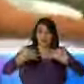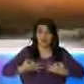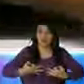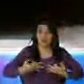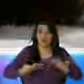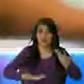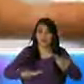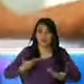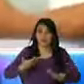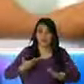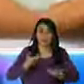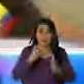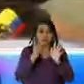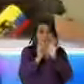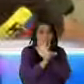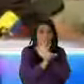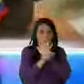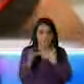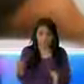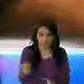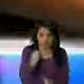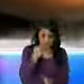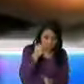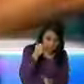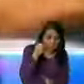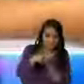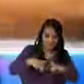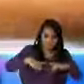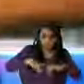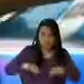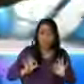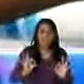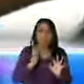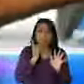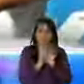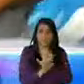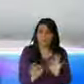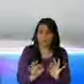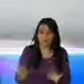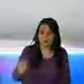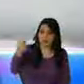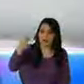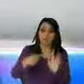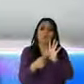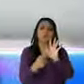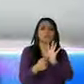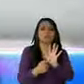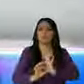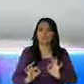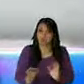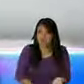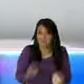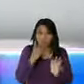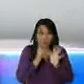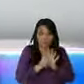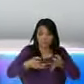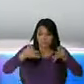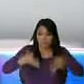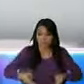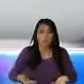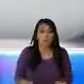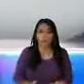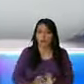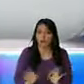ningún tipo de denuncia respecto al hallazgo de material electoral, y esto es lo que podemos informar. No tenemos reportes